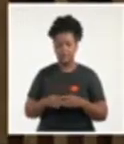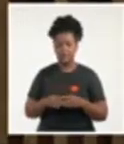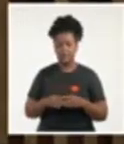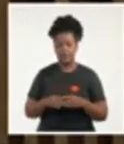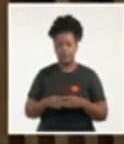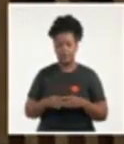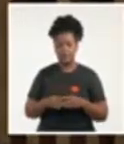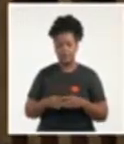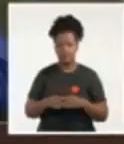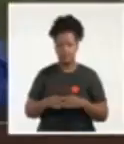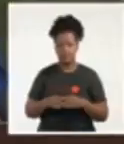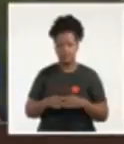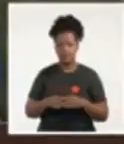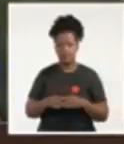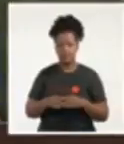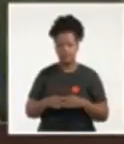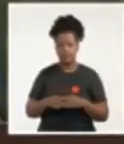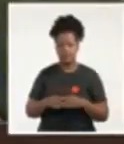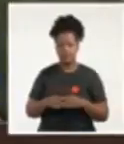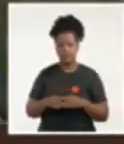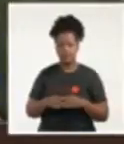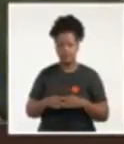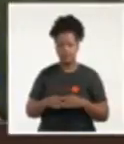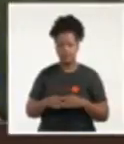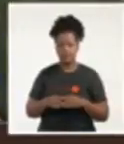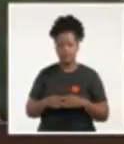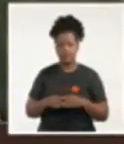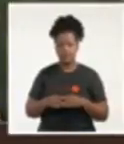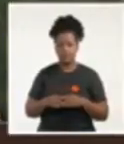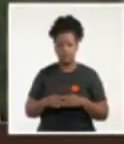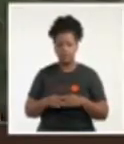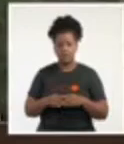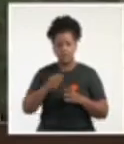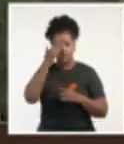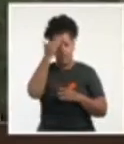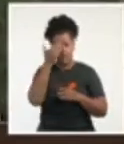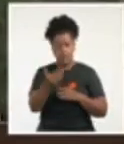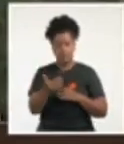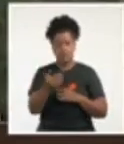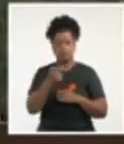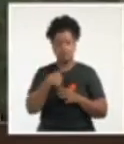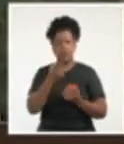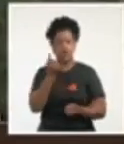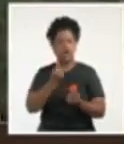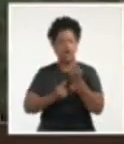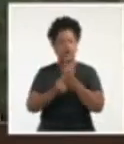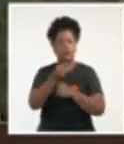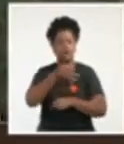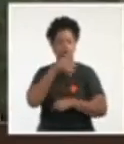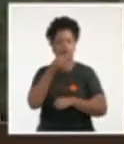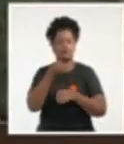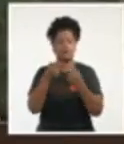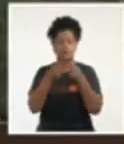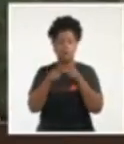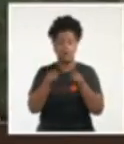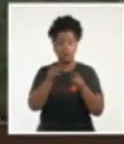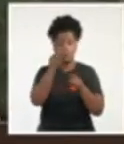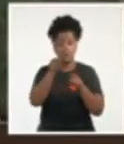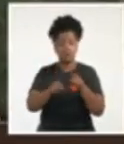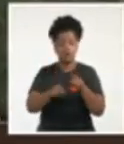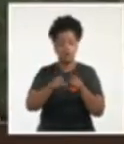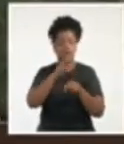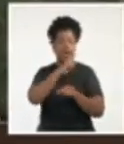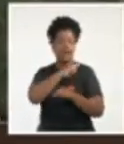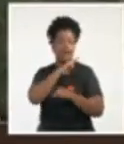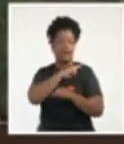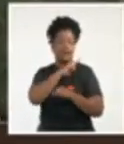Gracias. Gracias, Alina. Bueno, yo voy a hacer algunas reflexiones, pero yo creo que la persona más autorizada para hablar de estos temas es